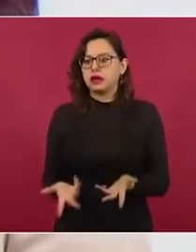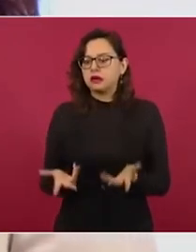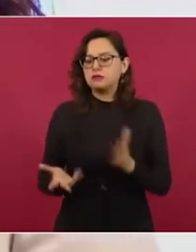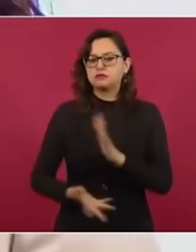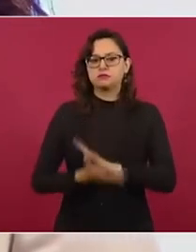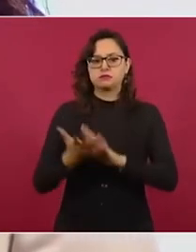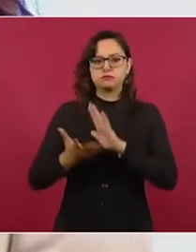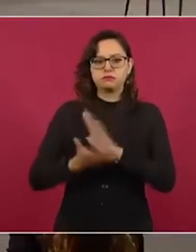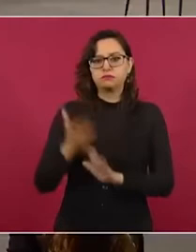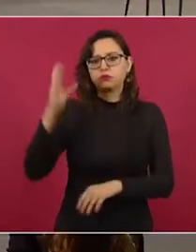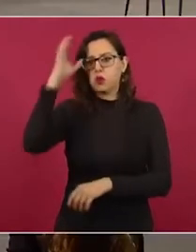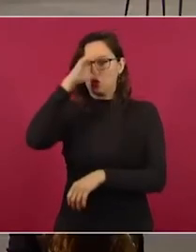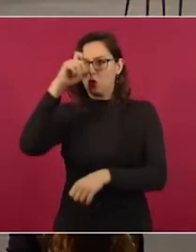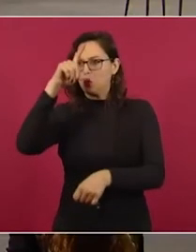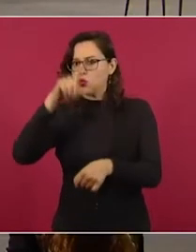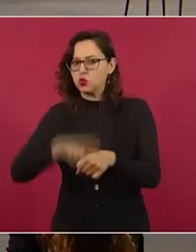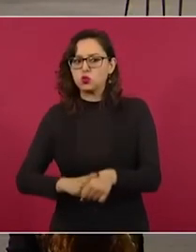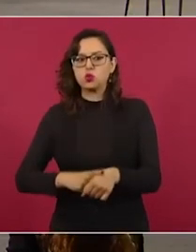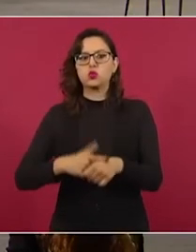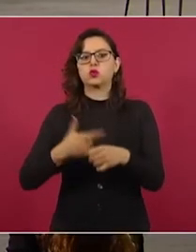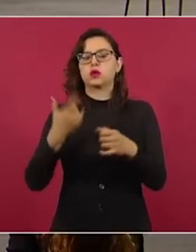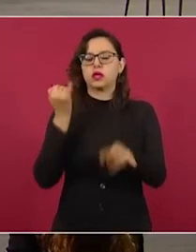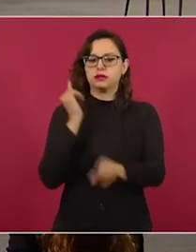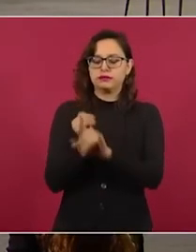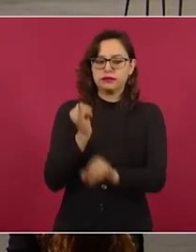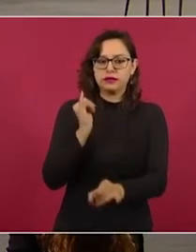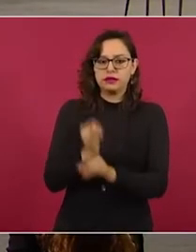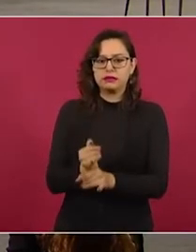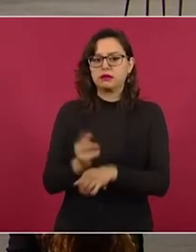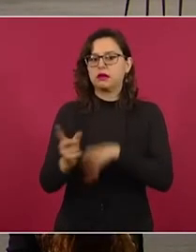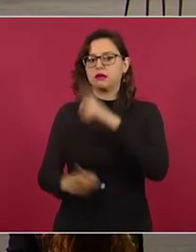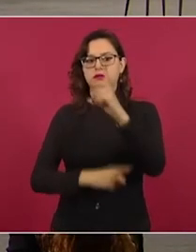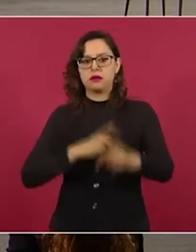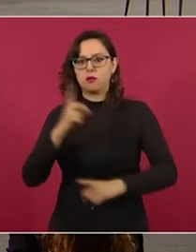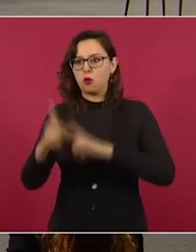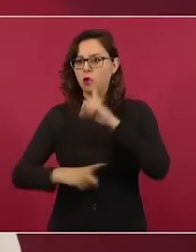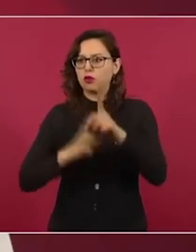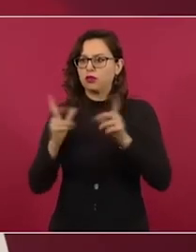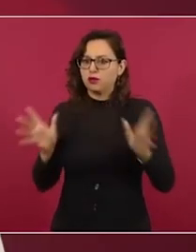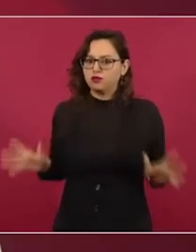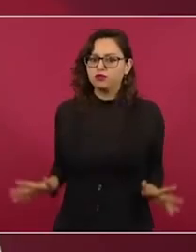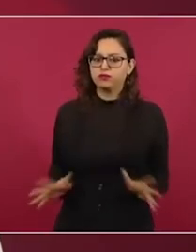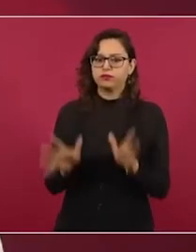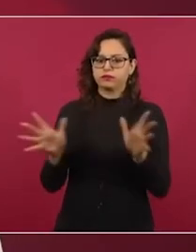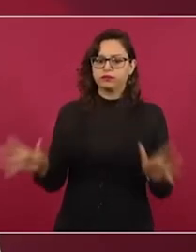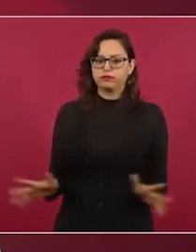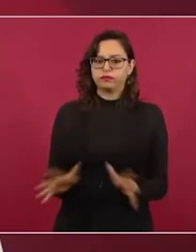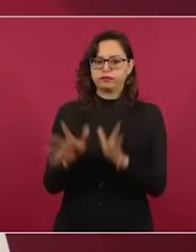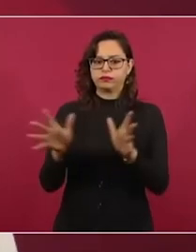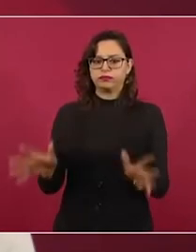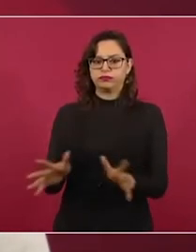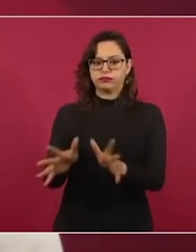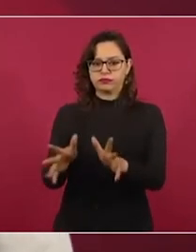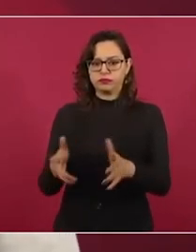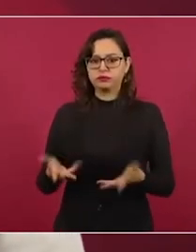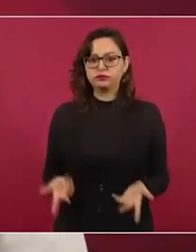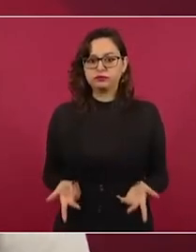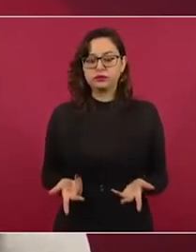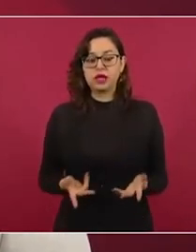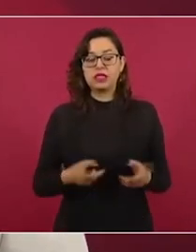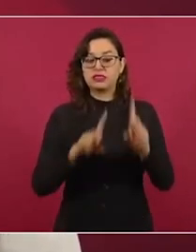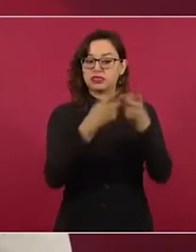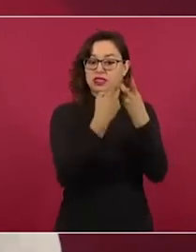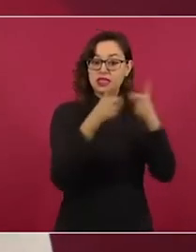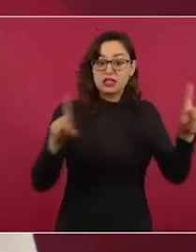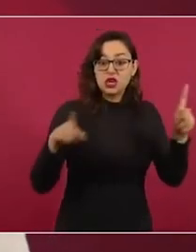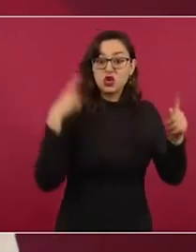infraestructura, cultura, internet y deporte. No más desarrollo turístico